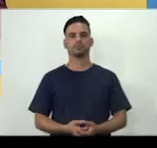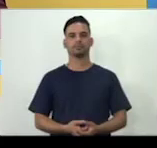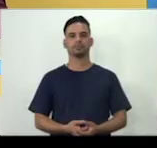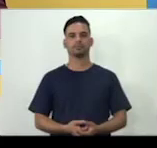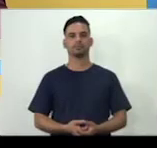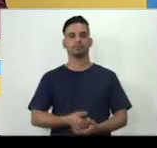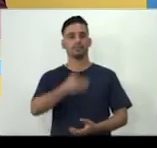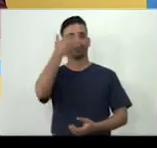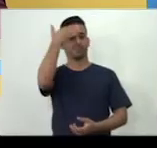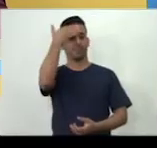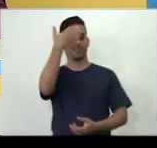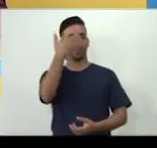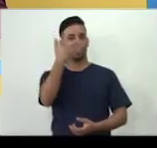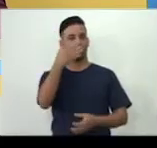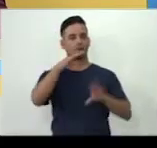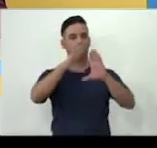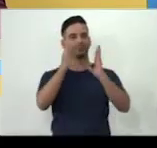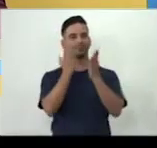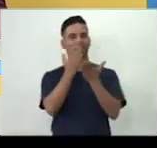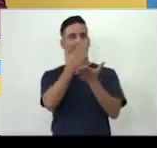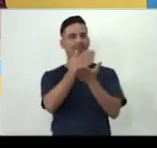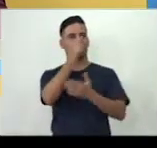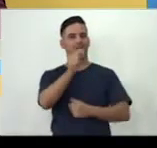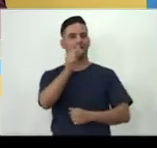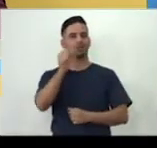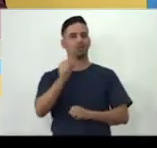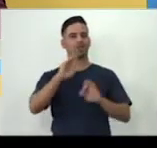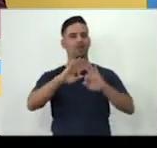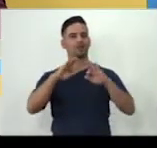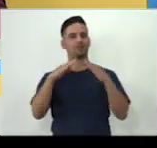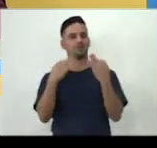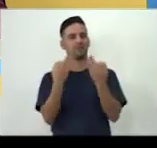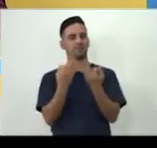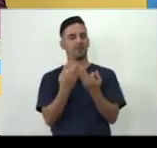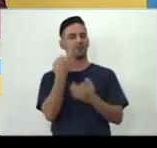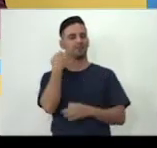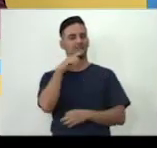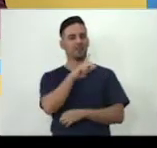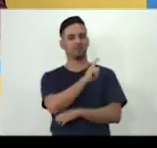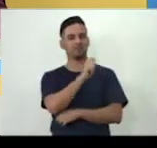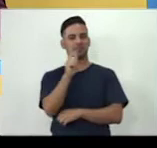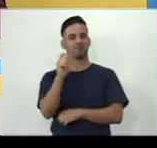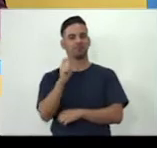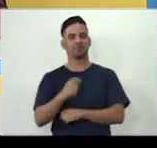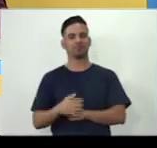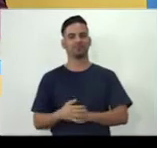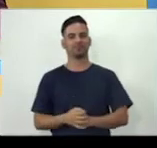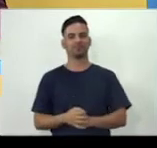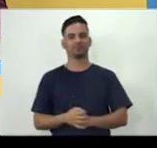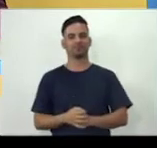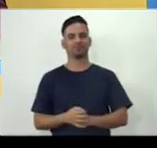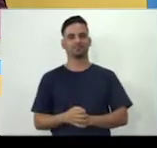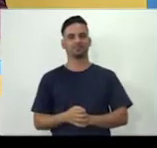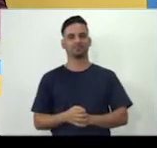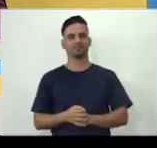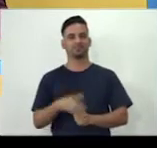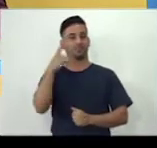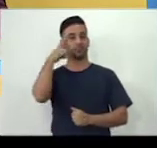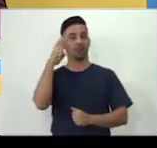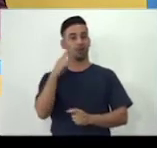Saludos, estudiantes, familiares que nos acompañan y a nuestros queridos profesores. En el encuentro